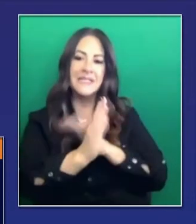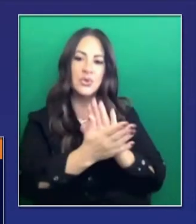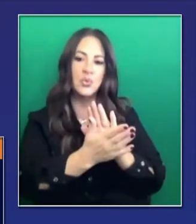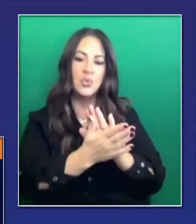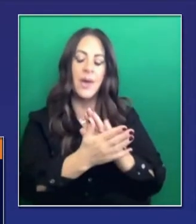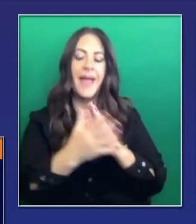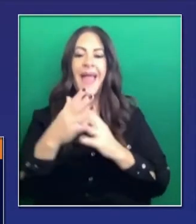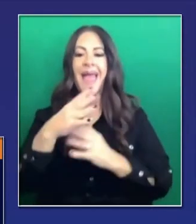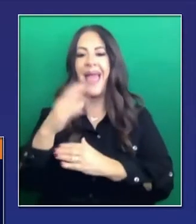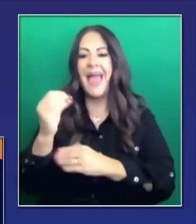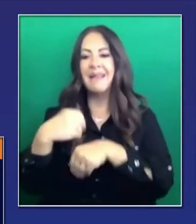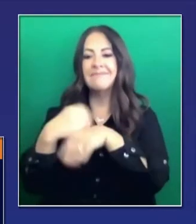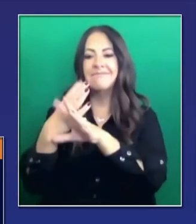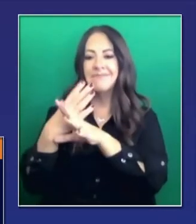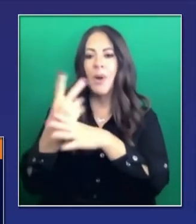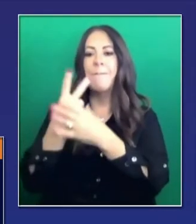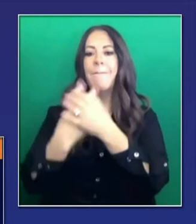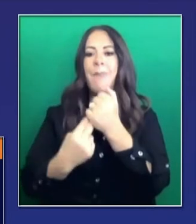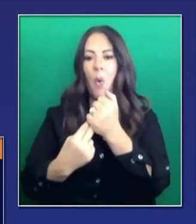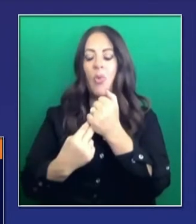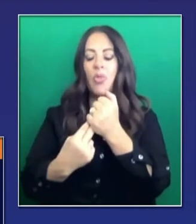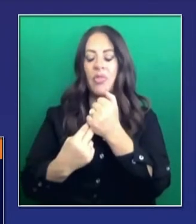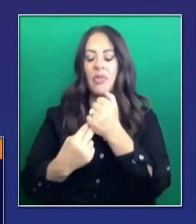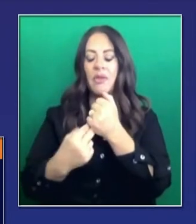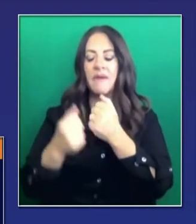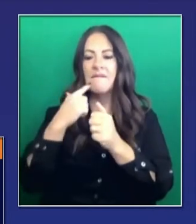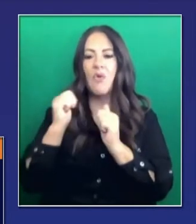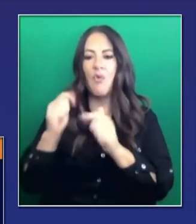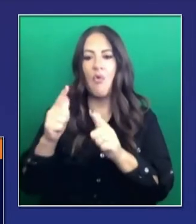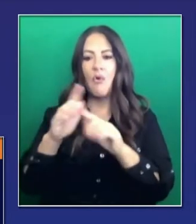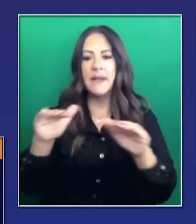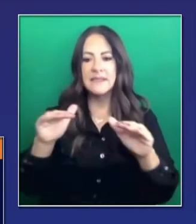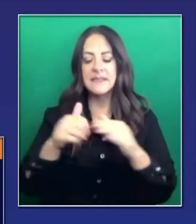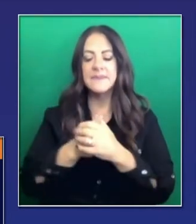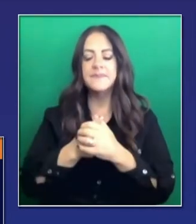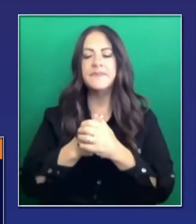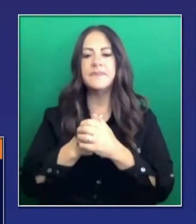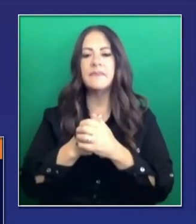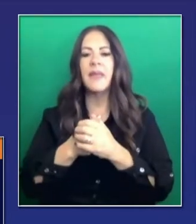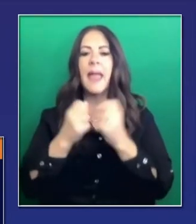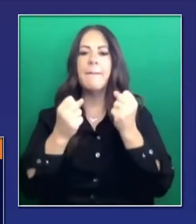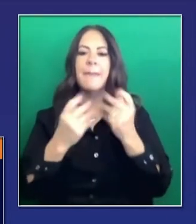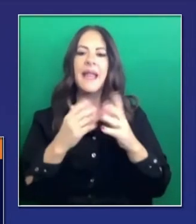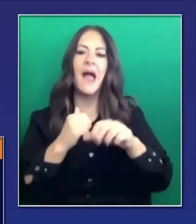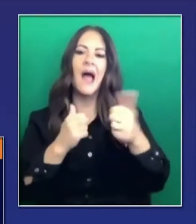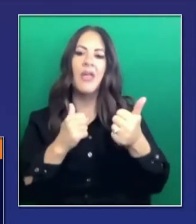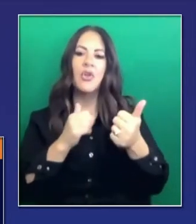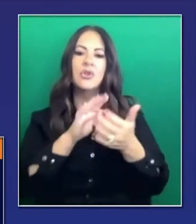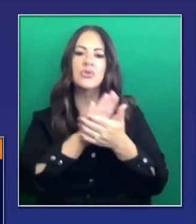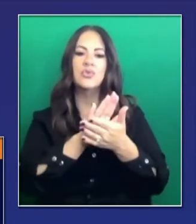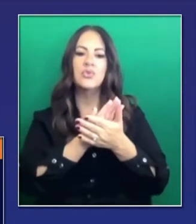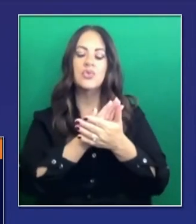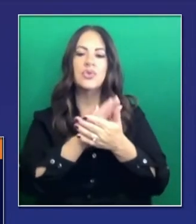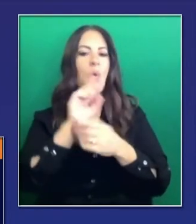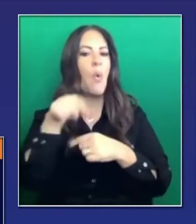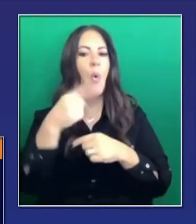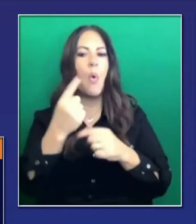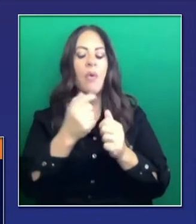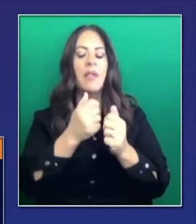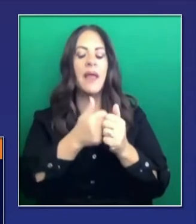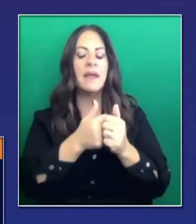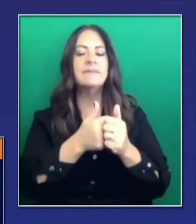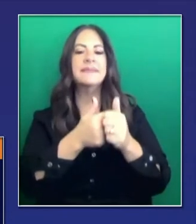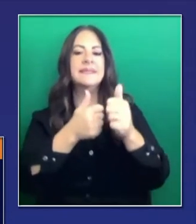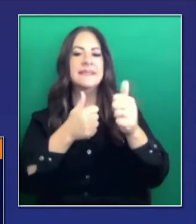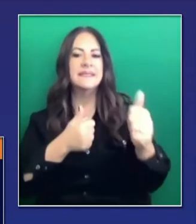17 condados estaban operando sobre todo en línea, operando con este aprendizaje a distancia.